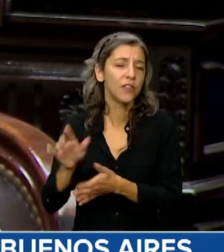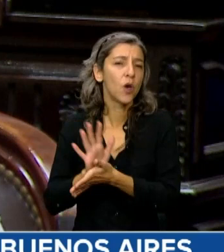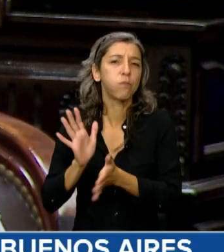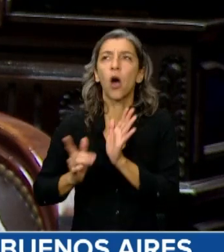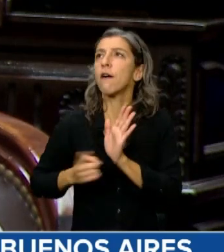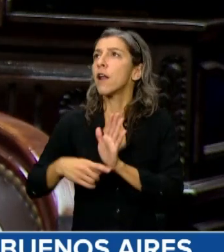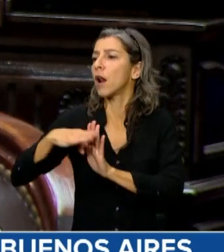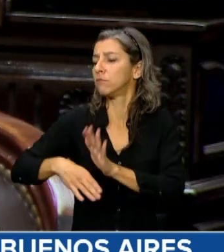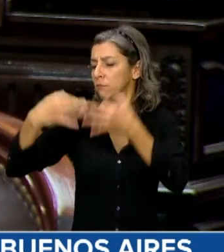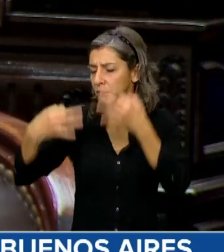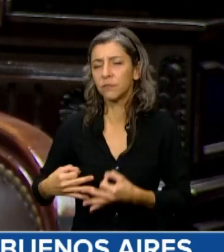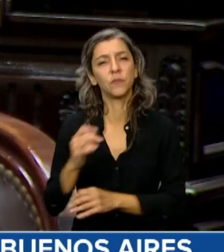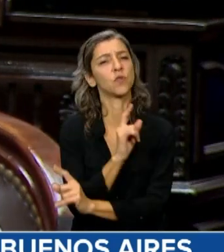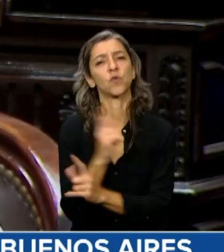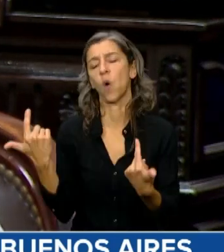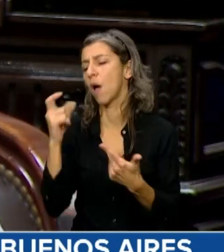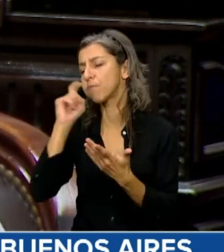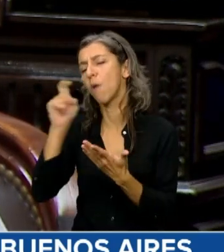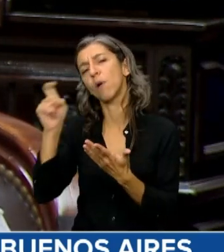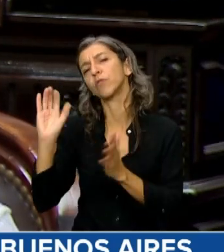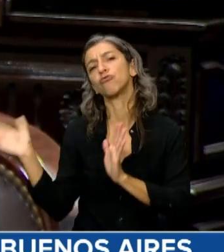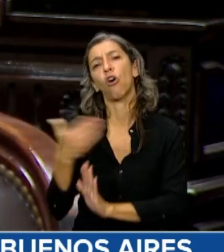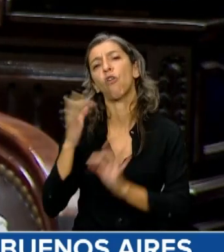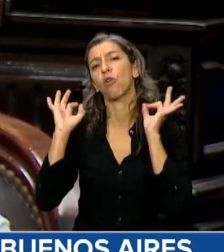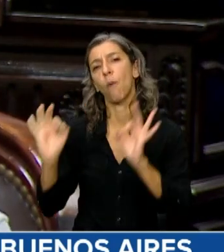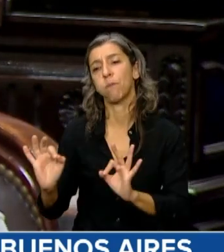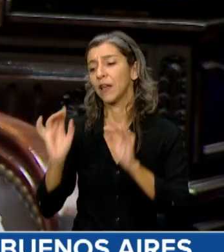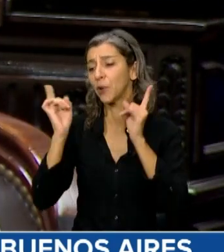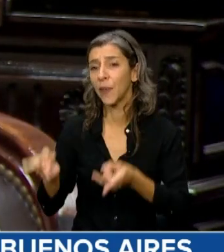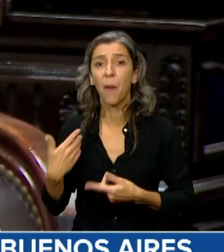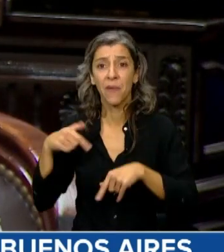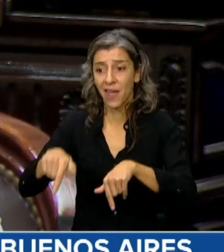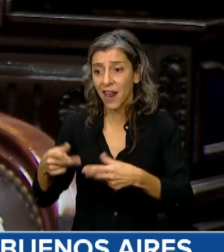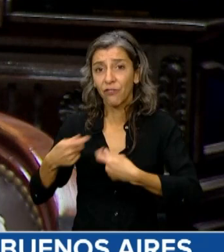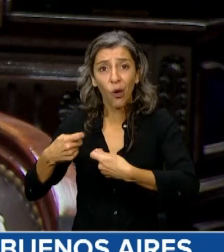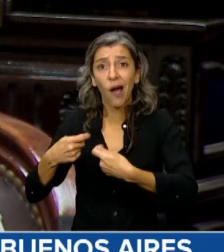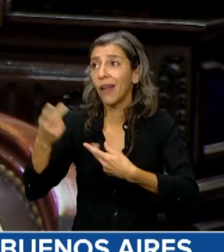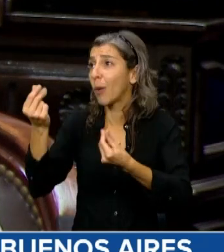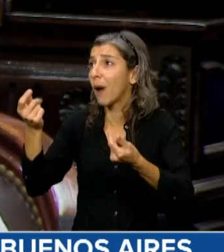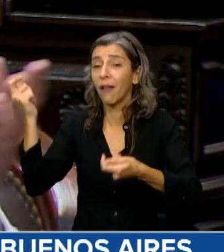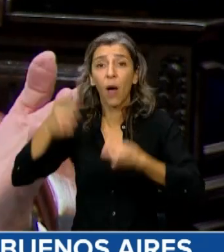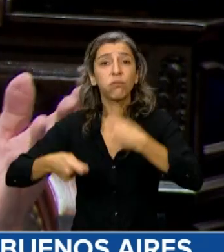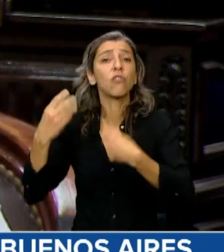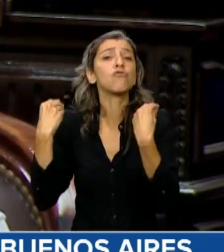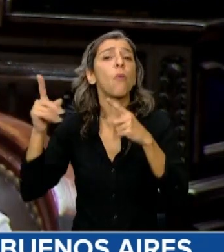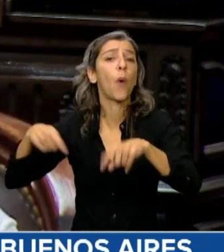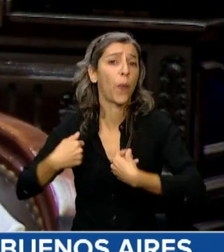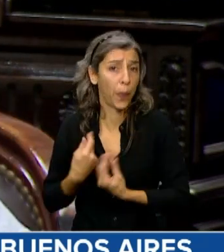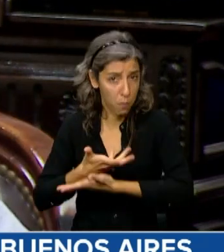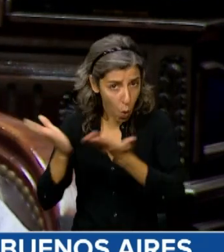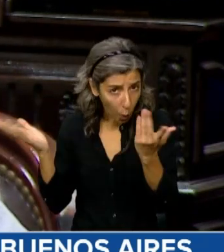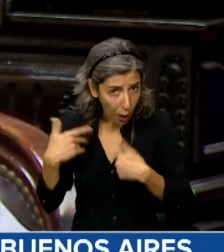de la institucionalidad y el manejo de los recursos públicos. Quisiera saber si en la consideración del jefe de gabinete está, por lo